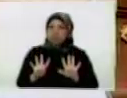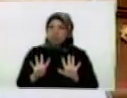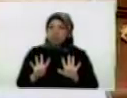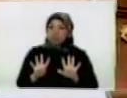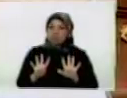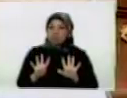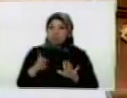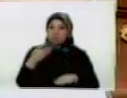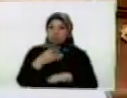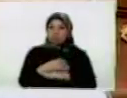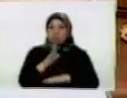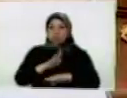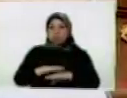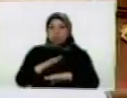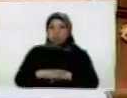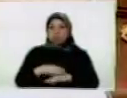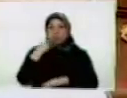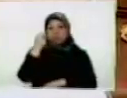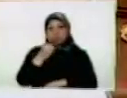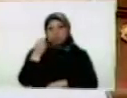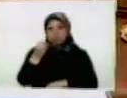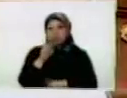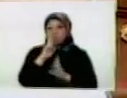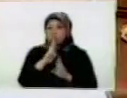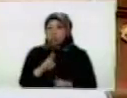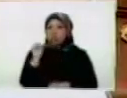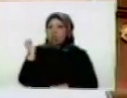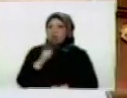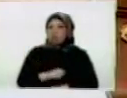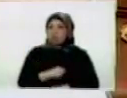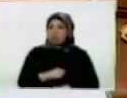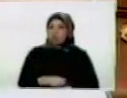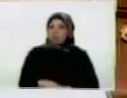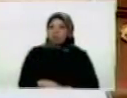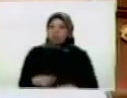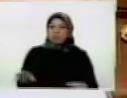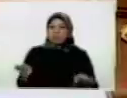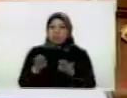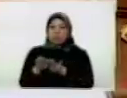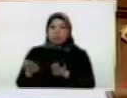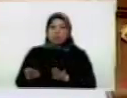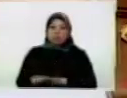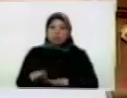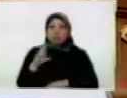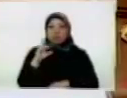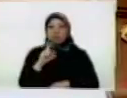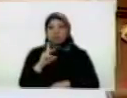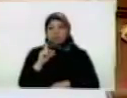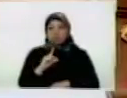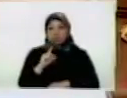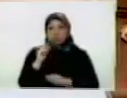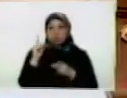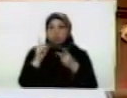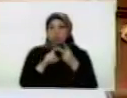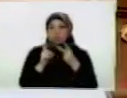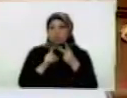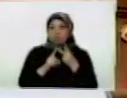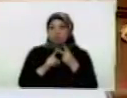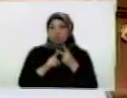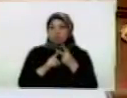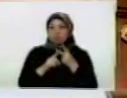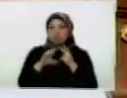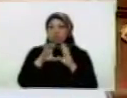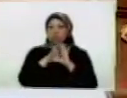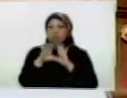2019, fue sometido a consideración y resultó aprobado por unanimidad. En el segundo punto, que es el decreto constituyente,